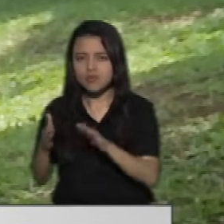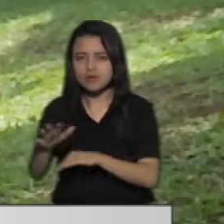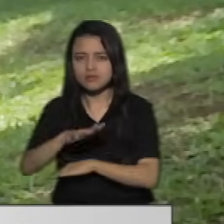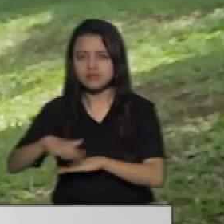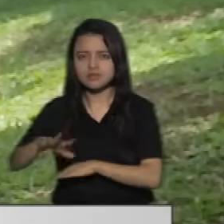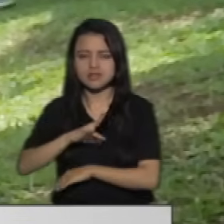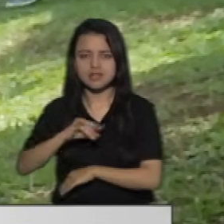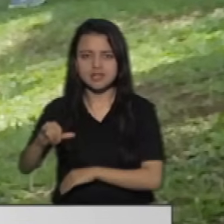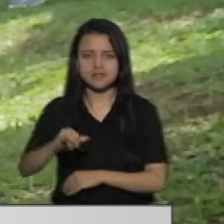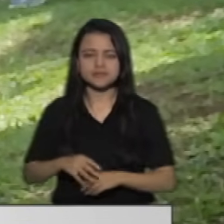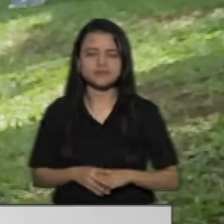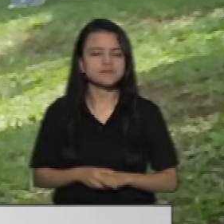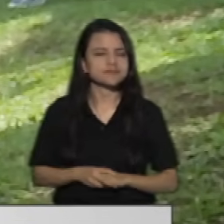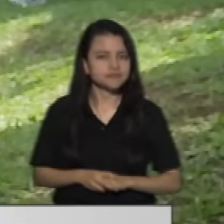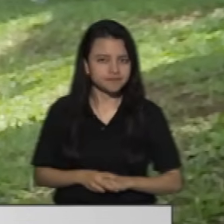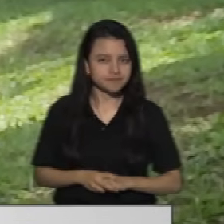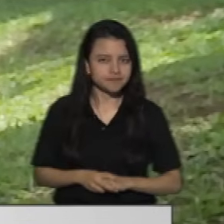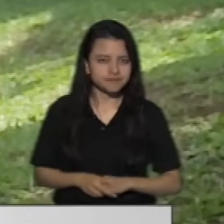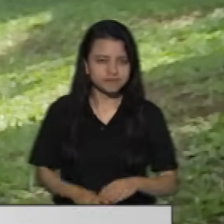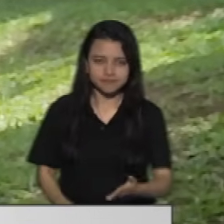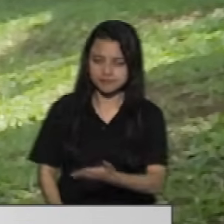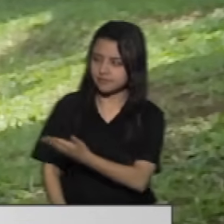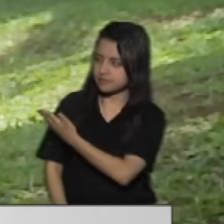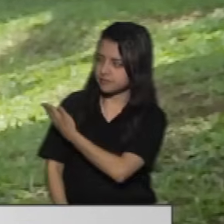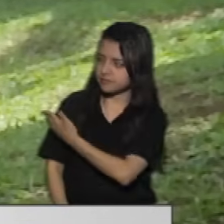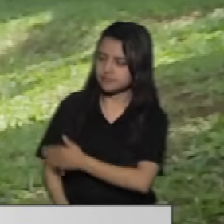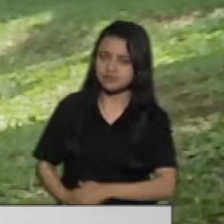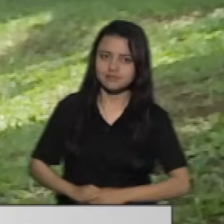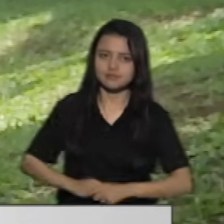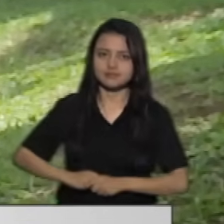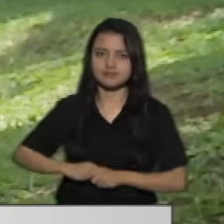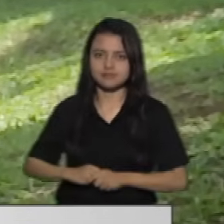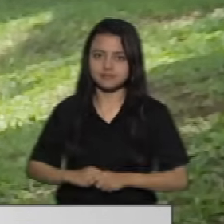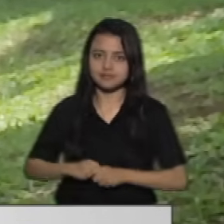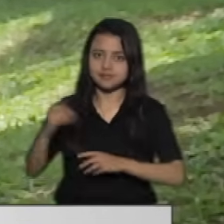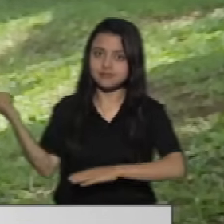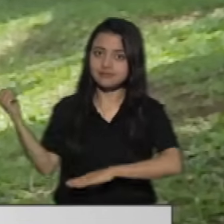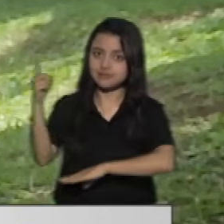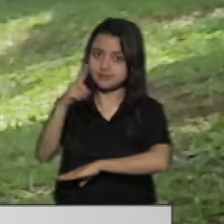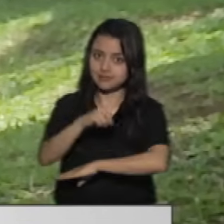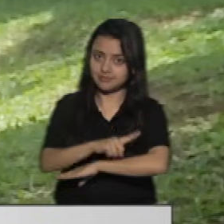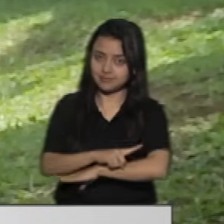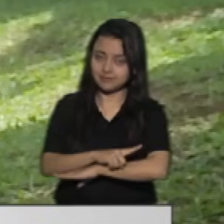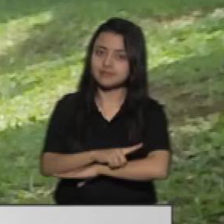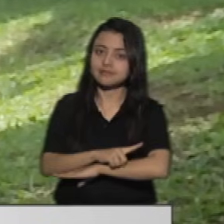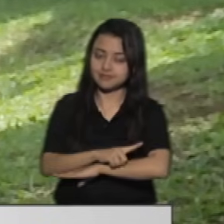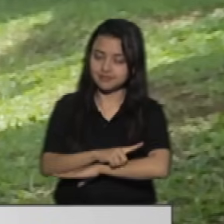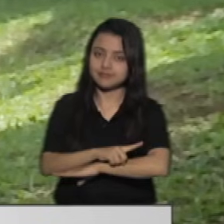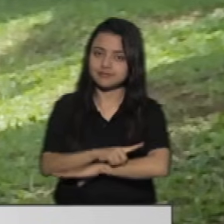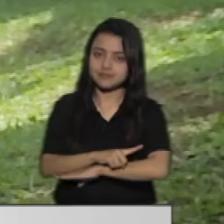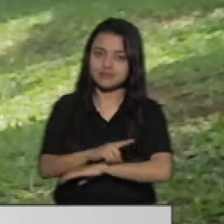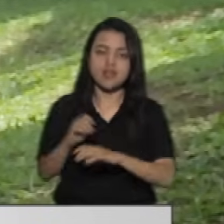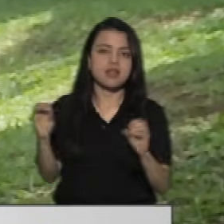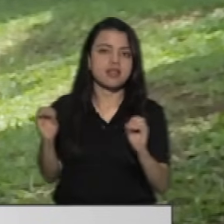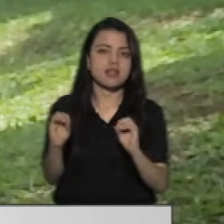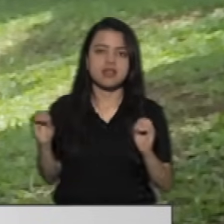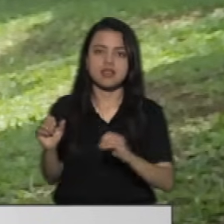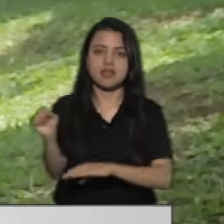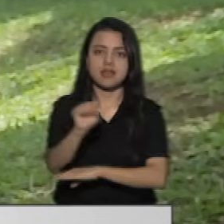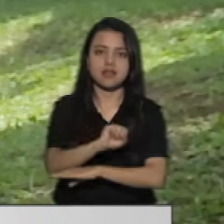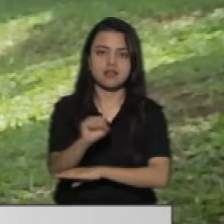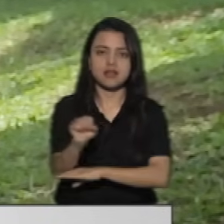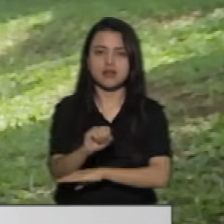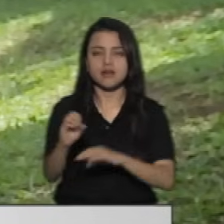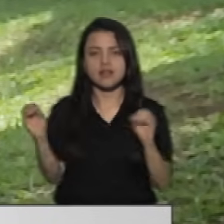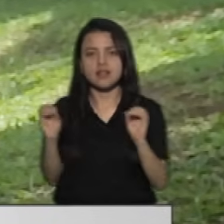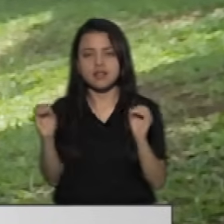Y cambiamos de tema, pues este es el panorama en las vías de Santiago de Cali el día de hoy, debido a la primera jornada del día sin carro y sin moto